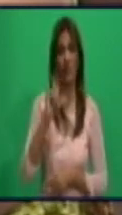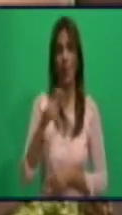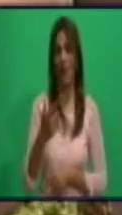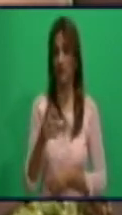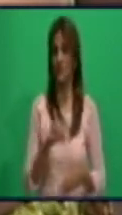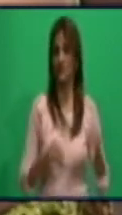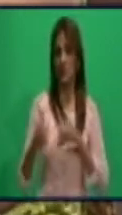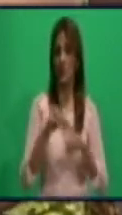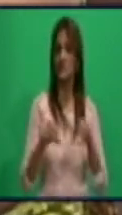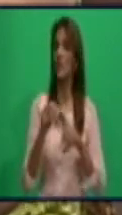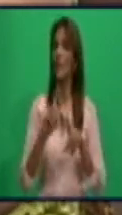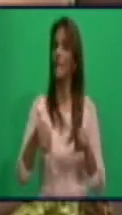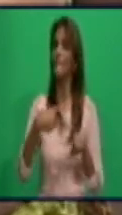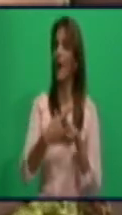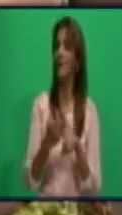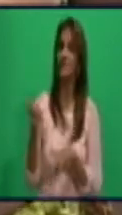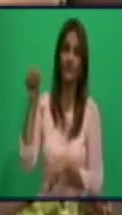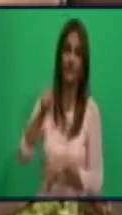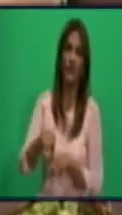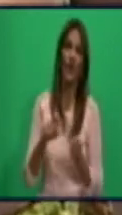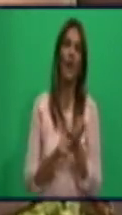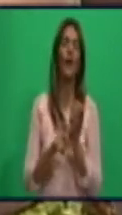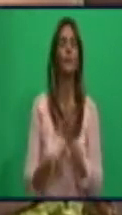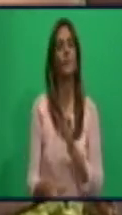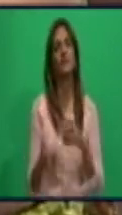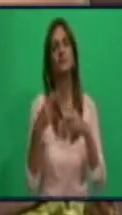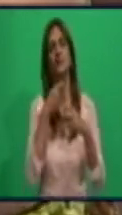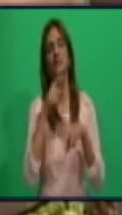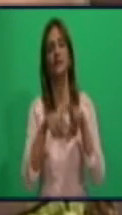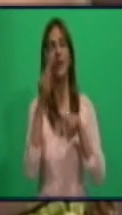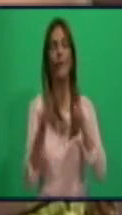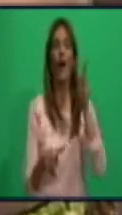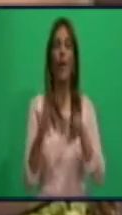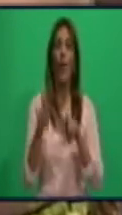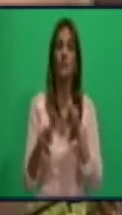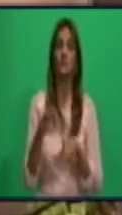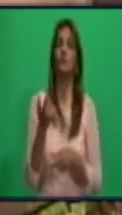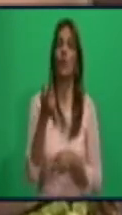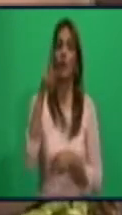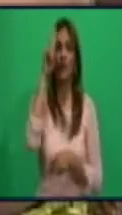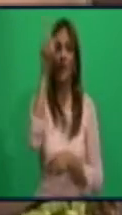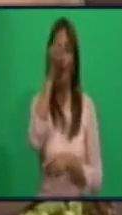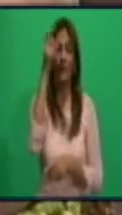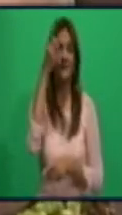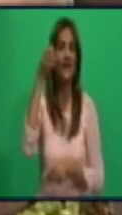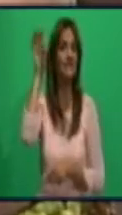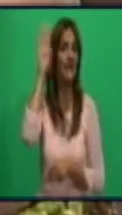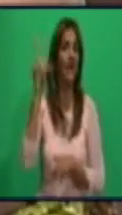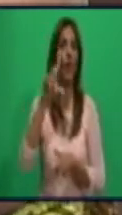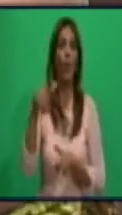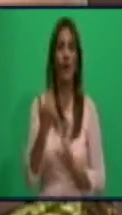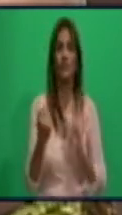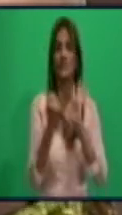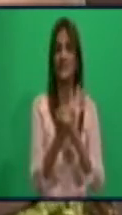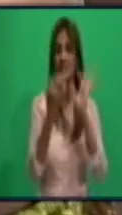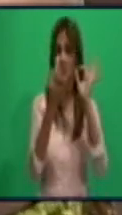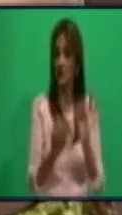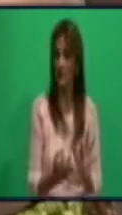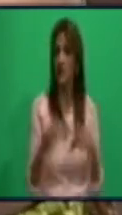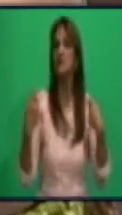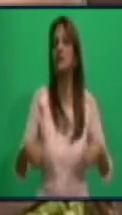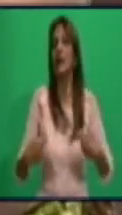está evaluando también en el Hospital Celia Sánchez en un momento determinado cuando se certifique y se decida que ya